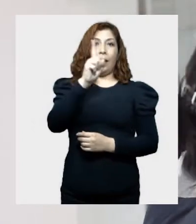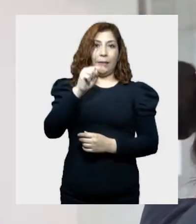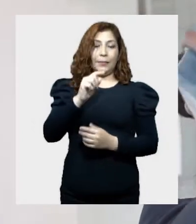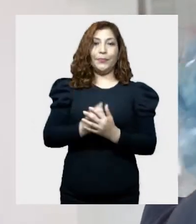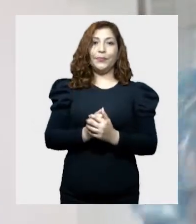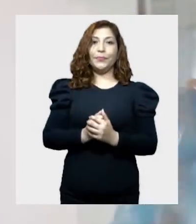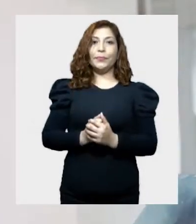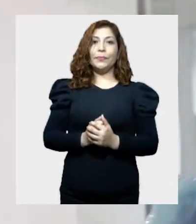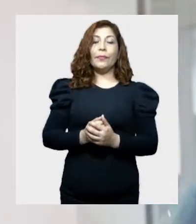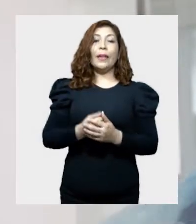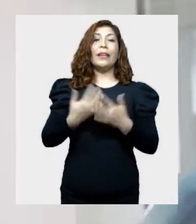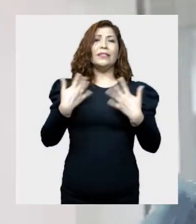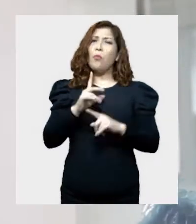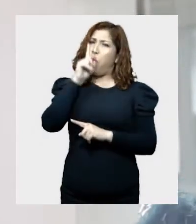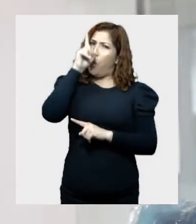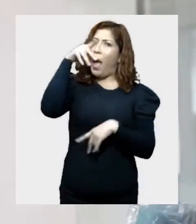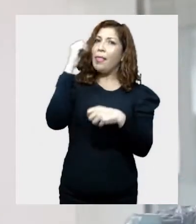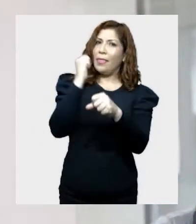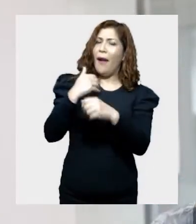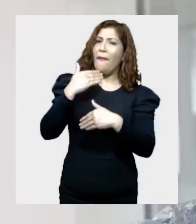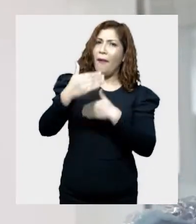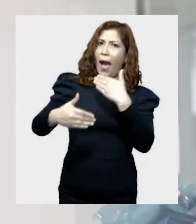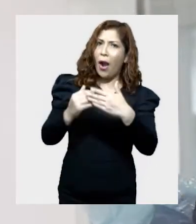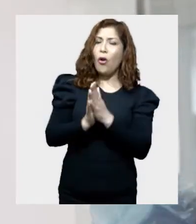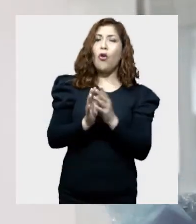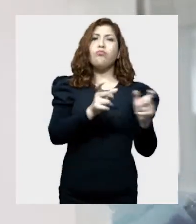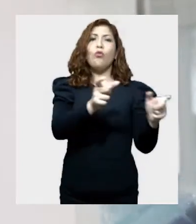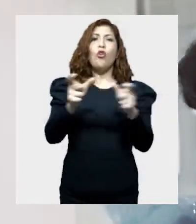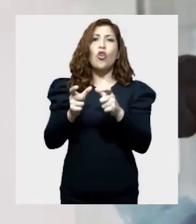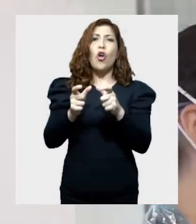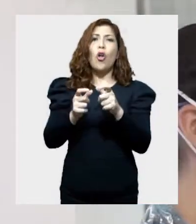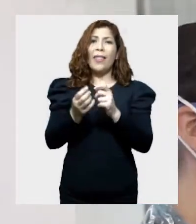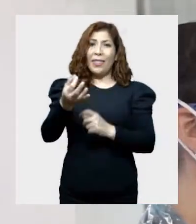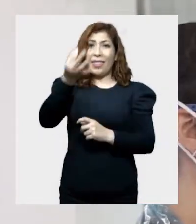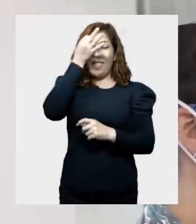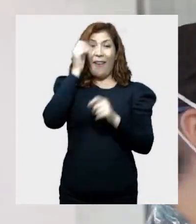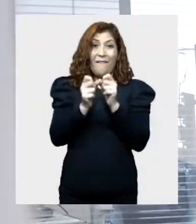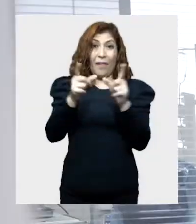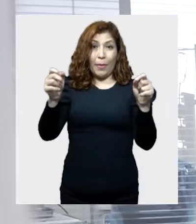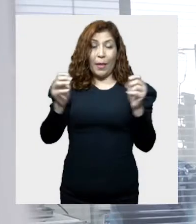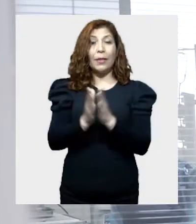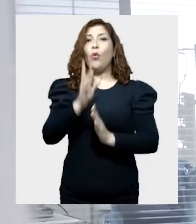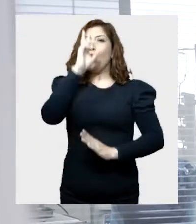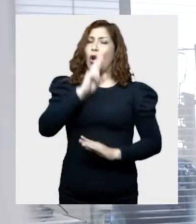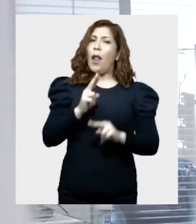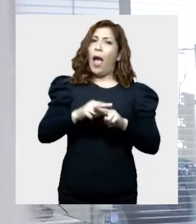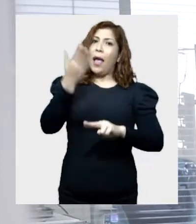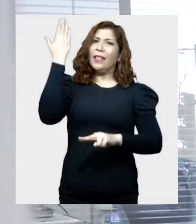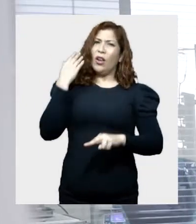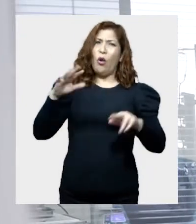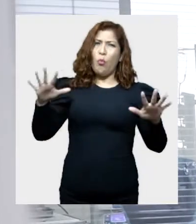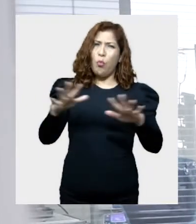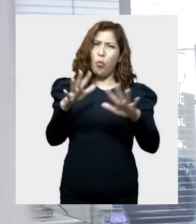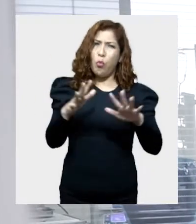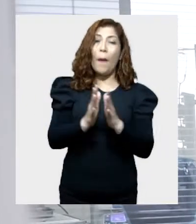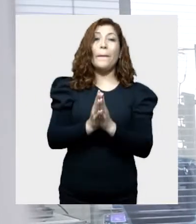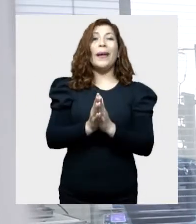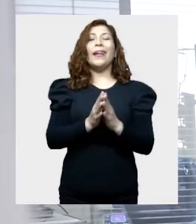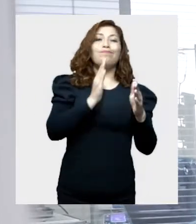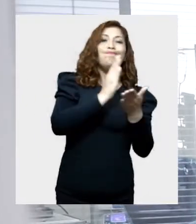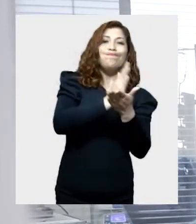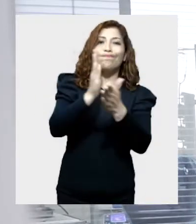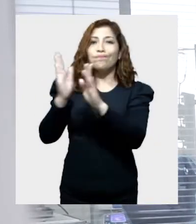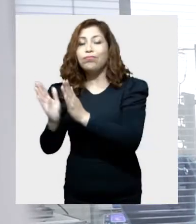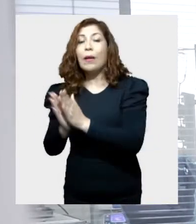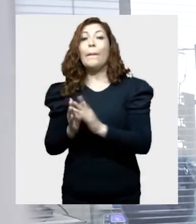A su acostumbrado trabajo de manejo y control de brotes, debió asumir un activo rol en el reforzamiento de los procedimientos para evitar contagios